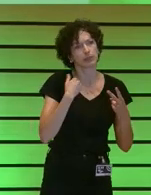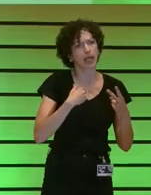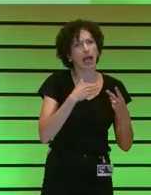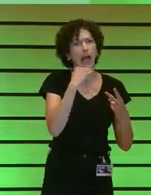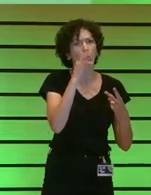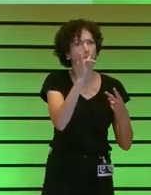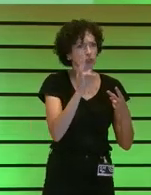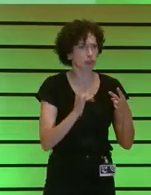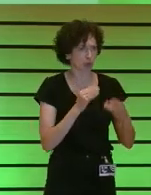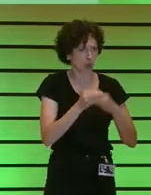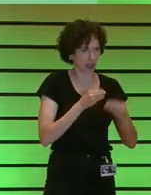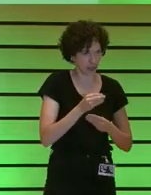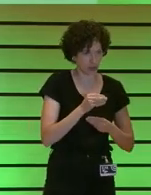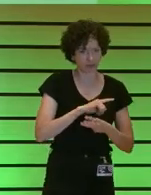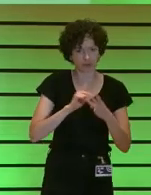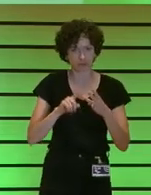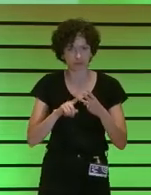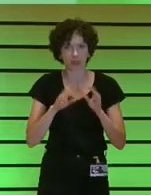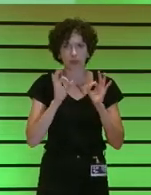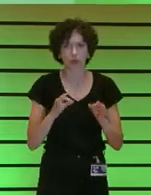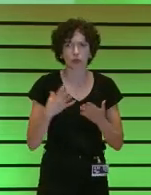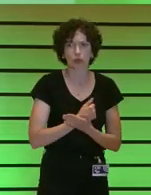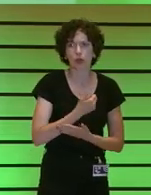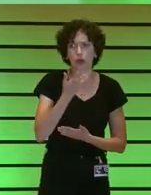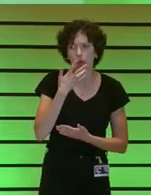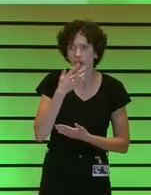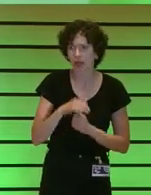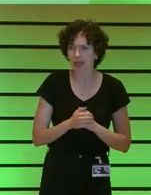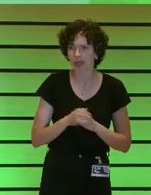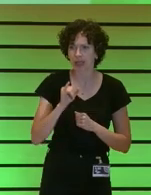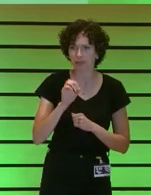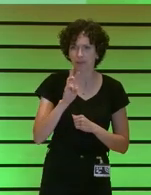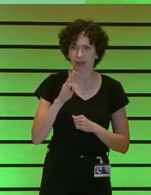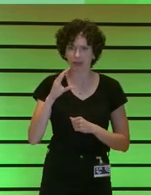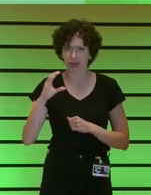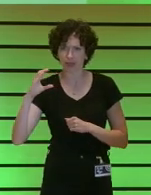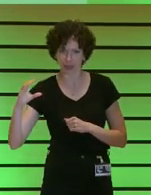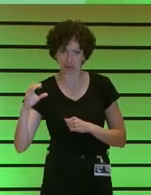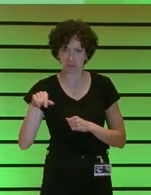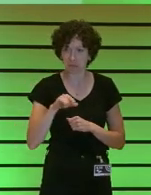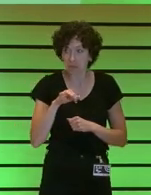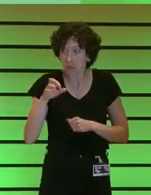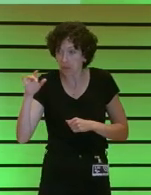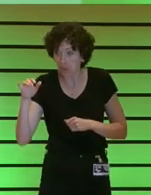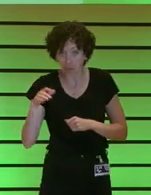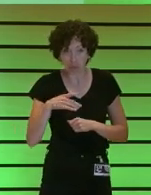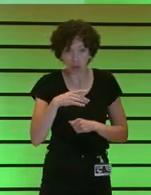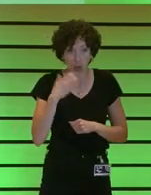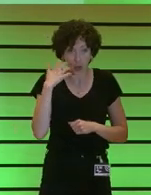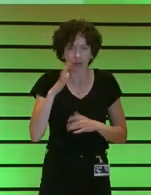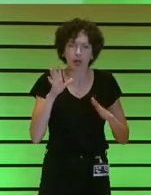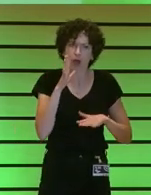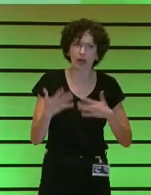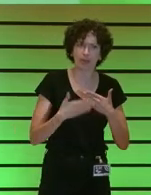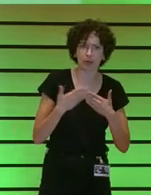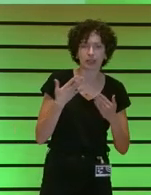ser optimista seguro que aquí habéis oído hablar ya todos del famoso ipcc no unas siglas horribles pero que se han puesto de moda son